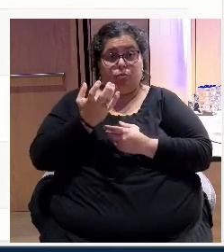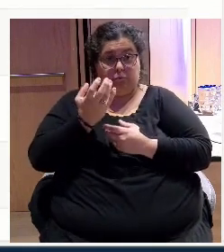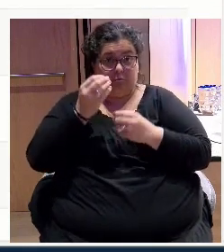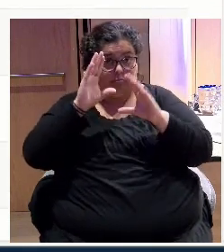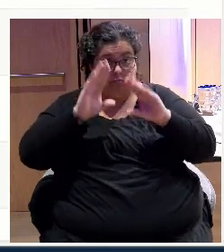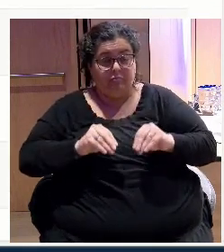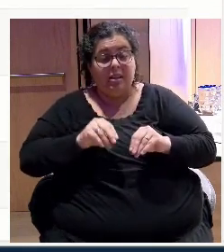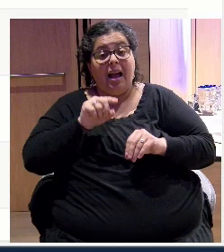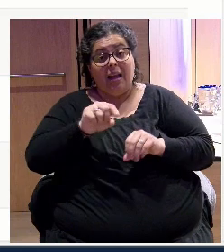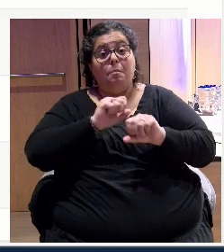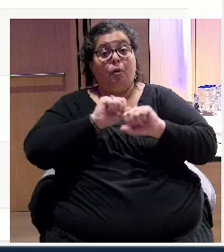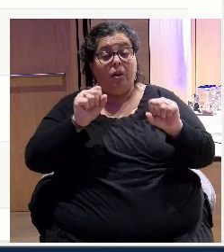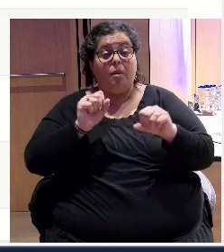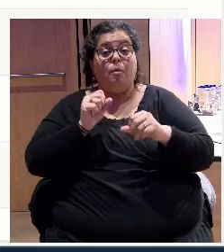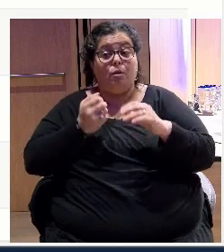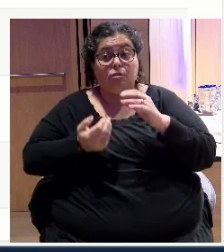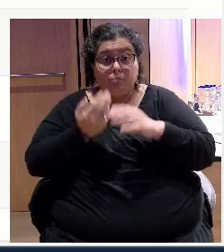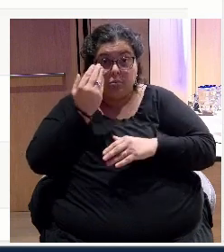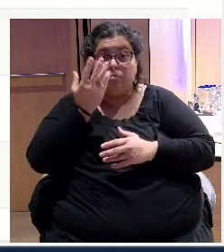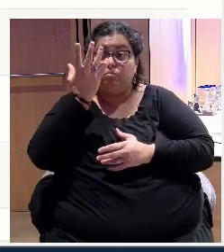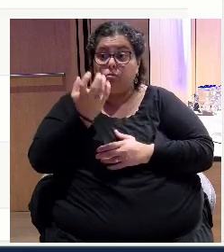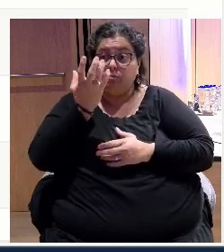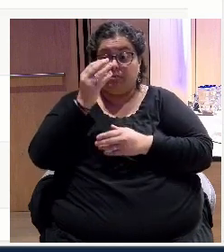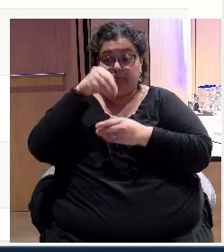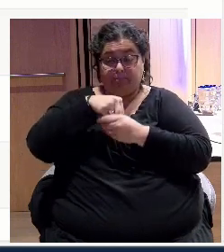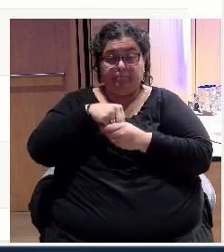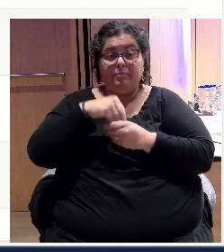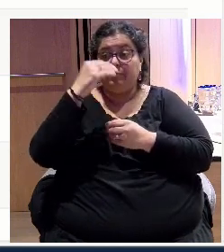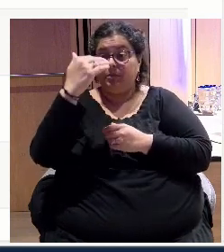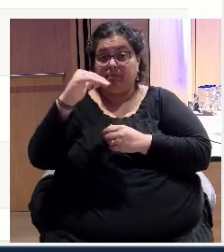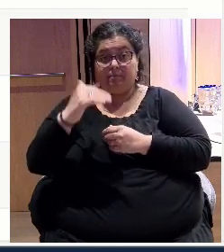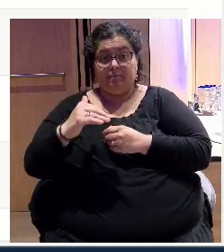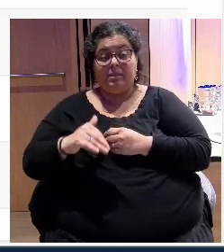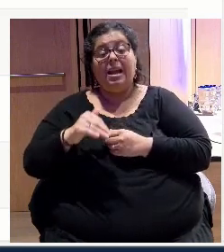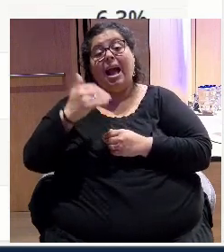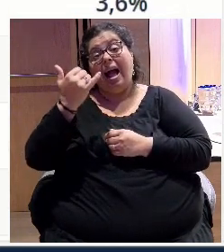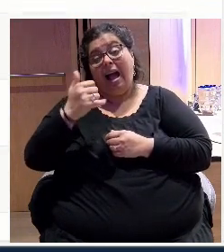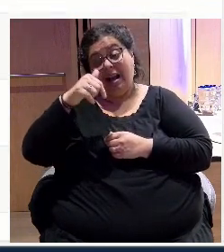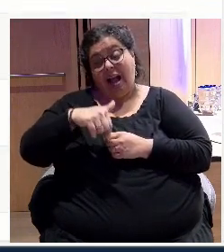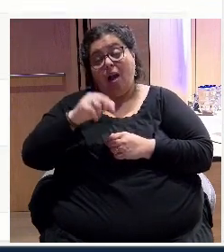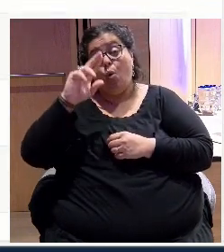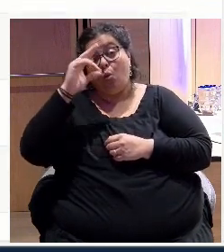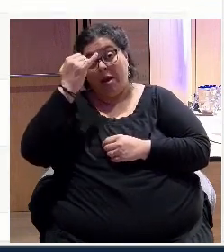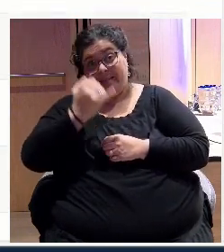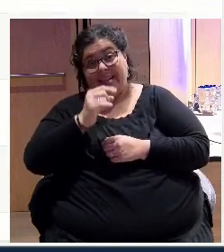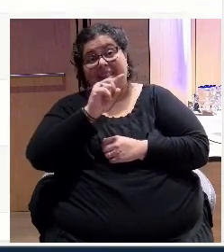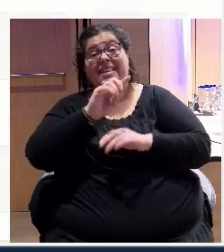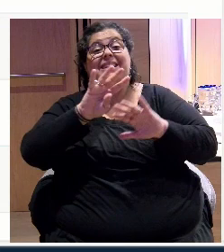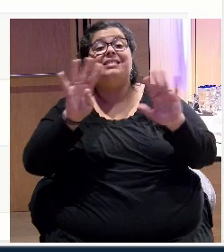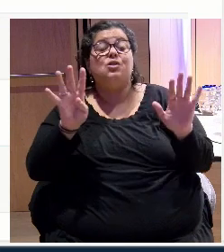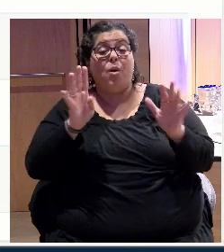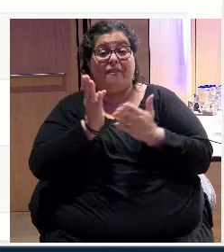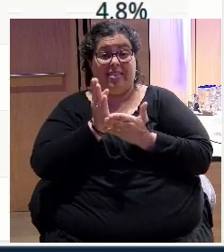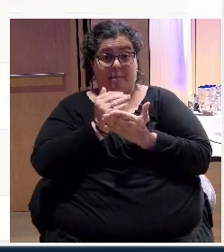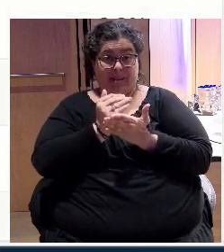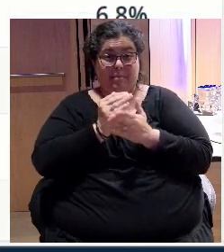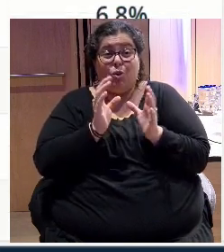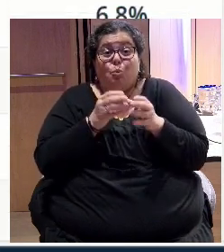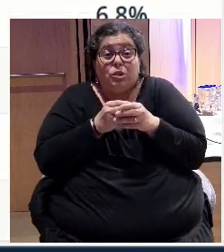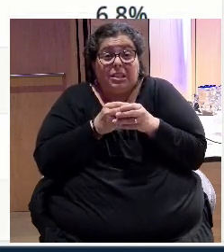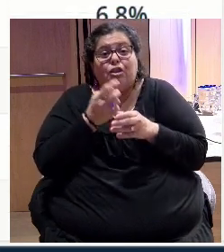siempre acá a descargar y me descargo la tabla. Uruguay tiene 19 departamentos, a pesar de ser tan chiquito tenemos